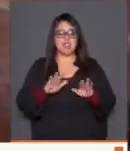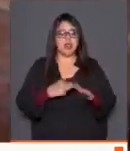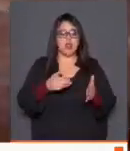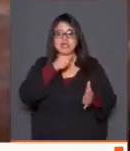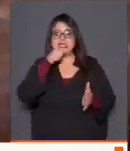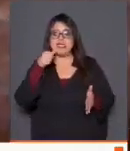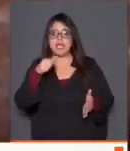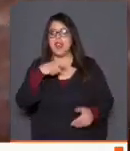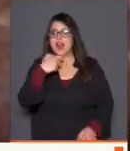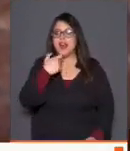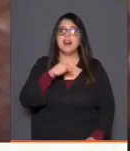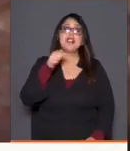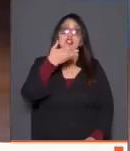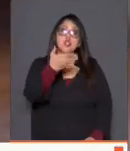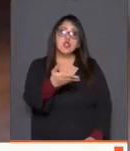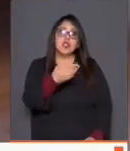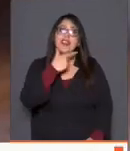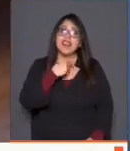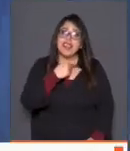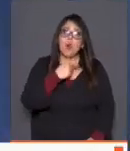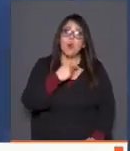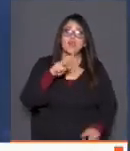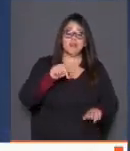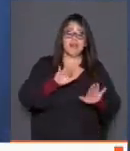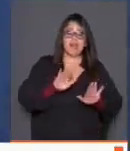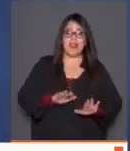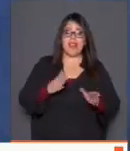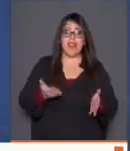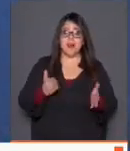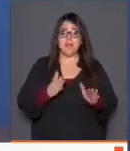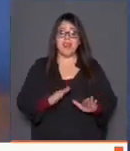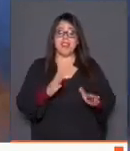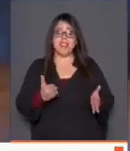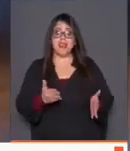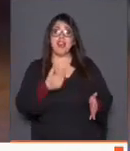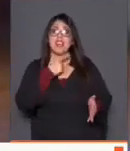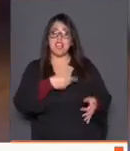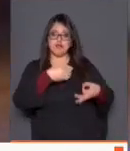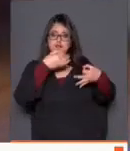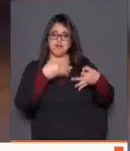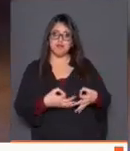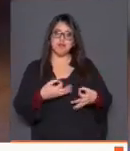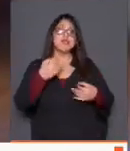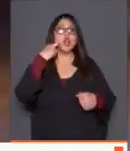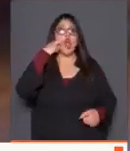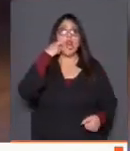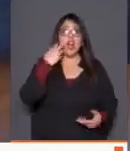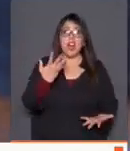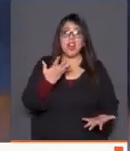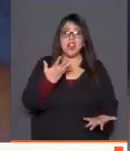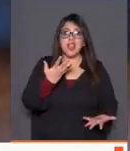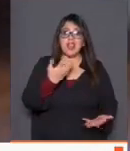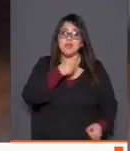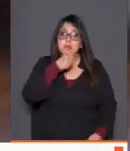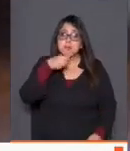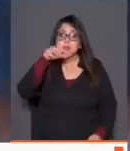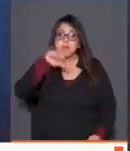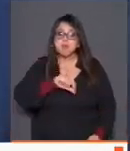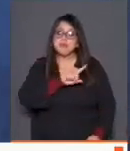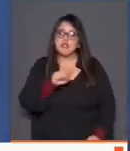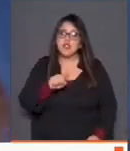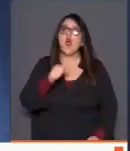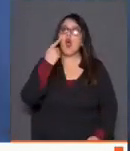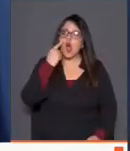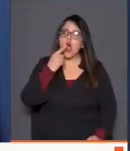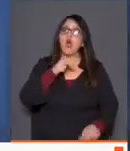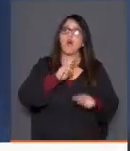si usted es uno de los amantes de la parrilla y no quiere pasar un mal momento con la carne seca con la atención a estos tips para